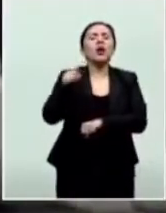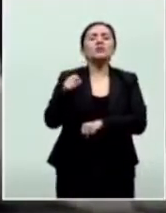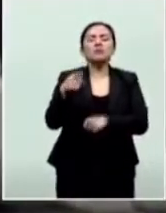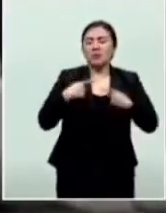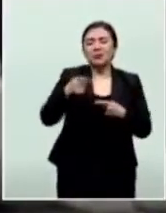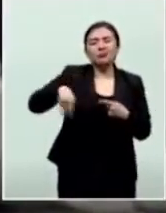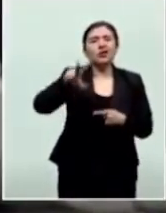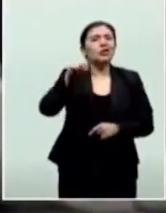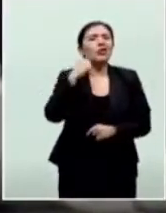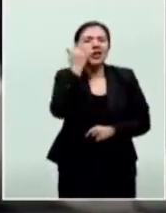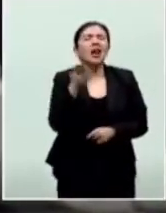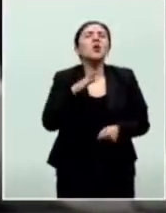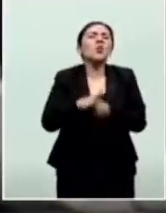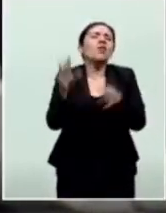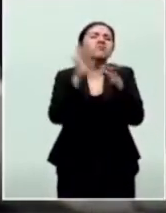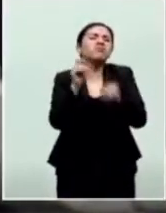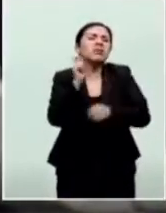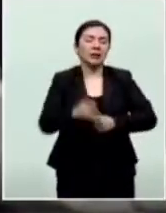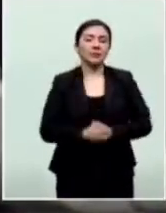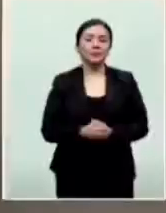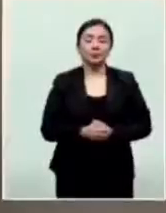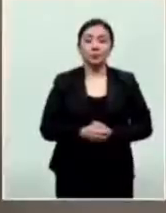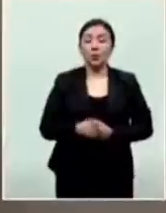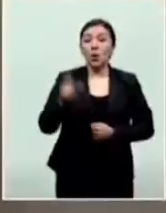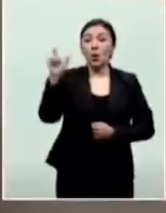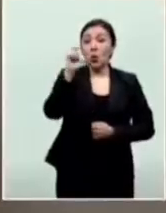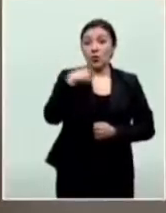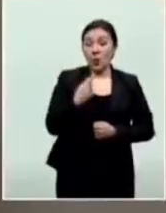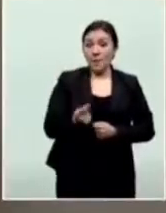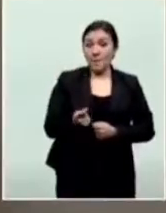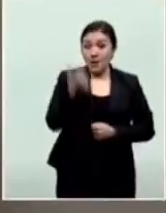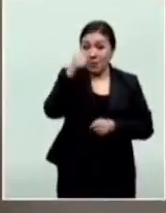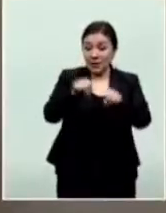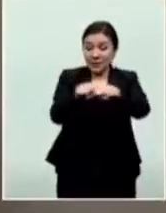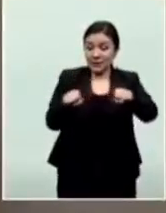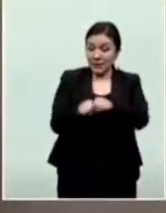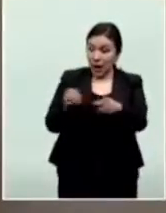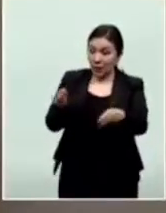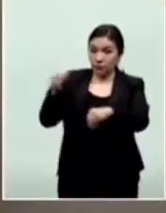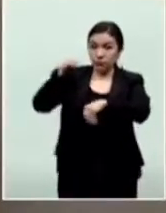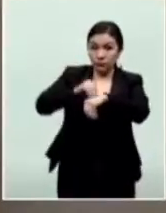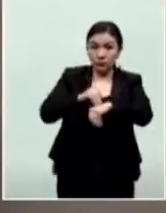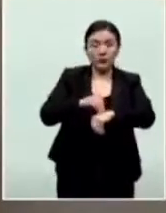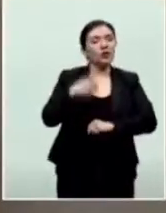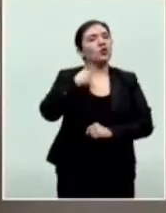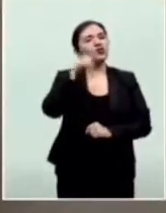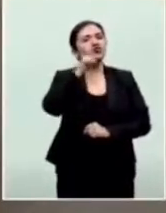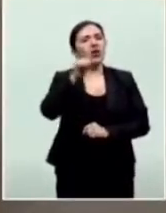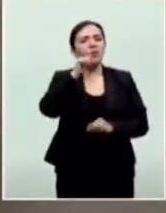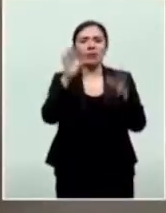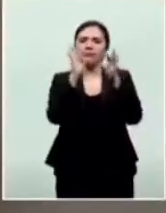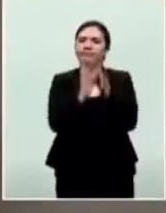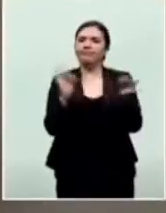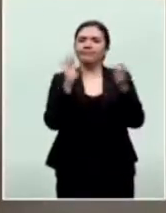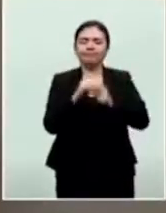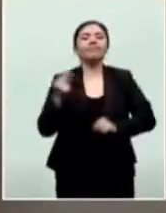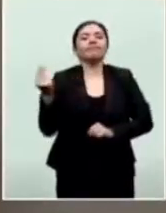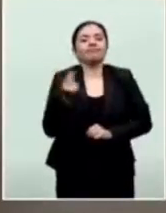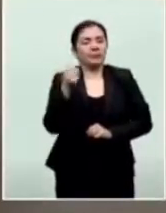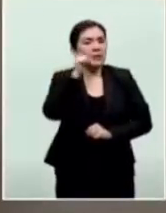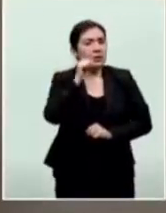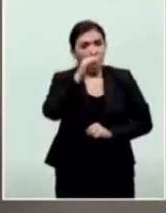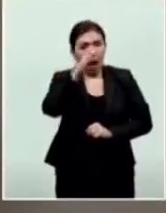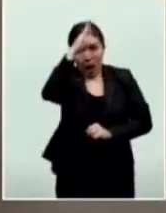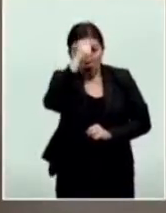minoría? Cuando yo integré la primera sala, yo siempre establecí el criterio, y así lo